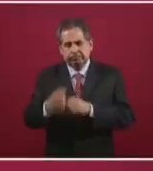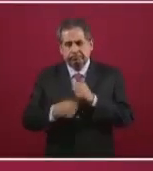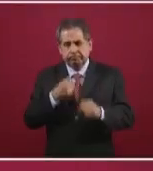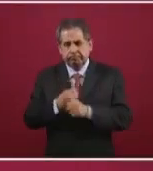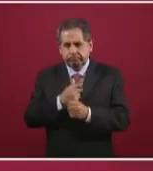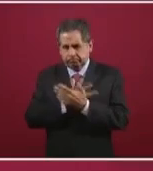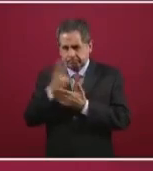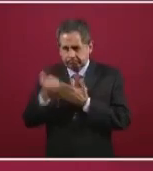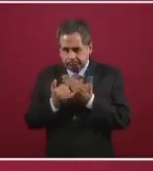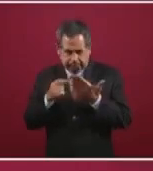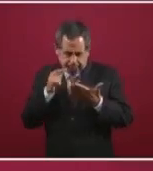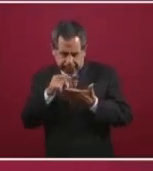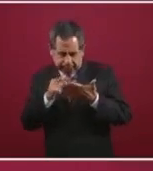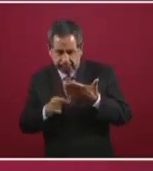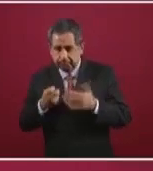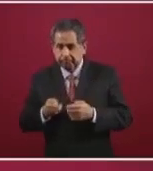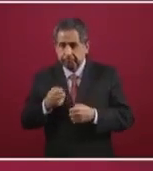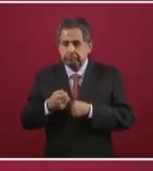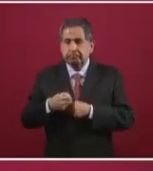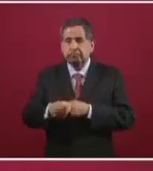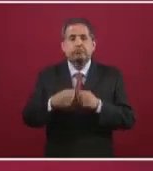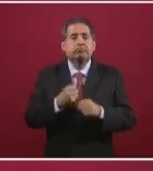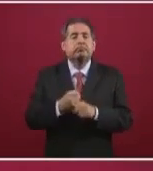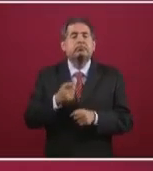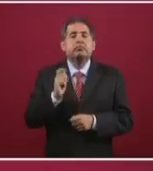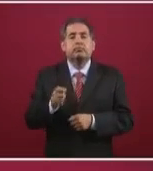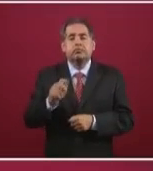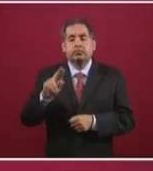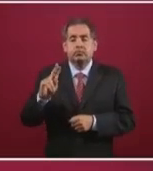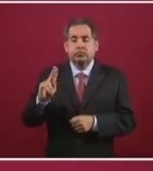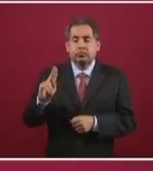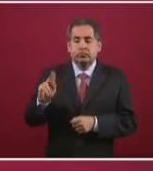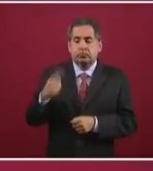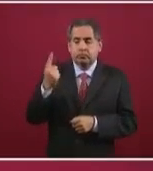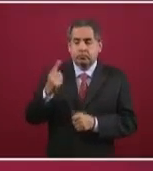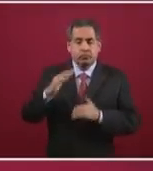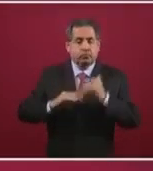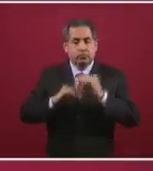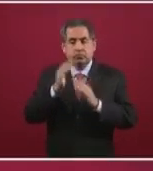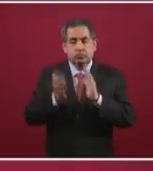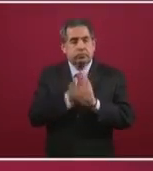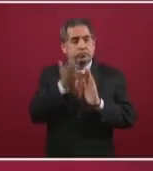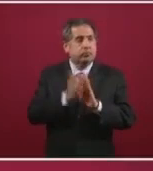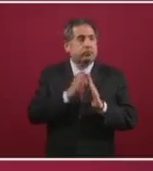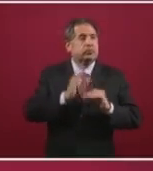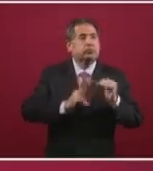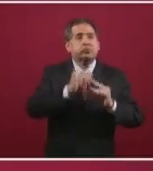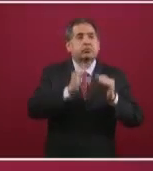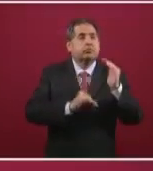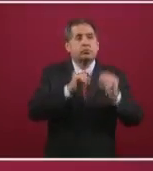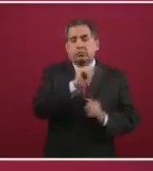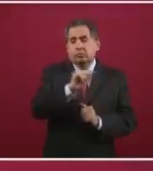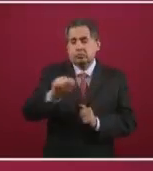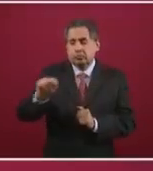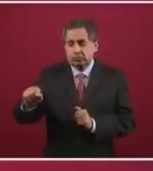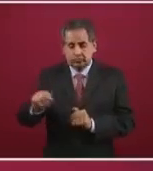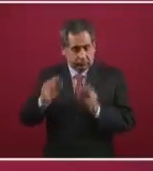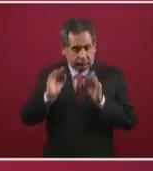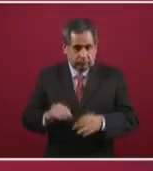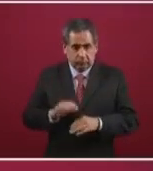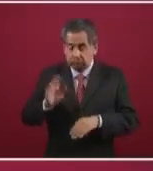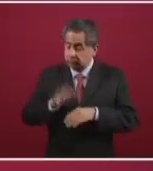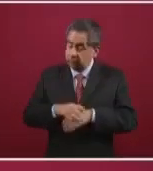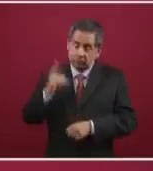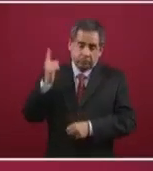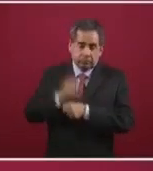el proyecto de este año son 81 construcciones. Se le está dando prioridad